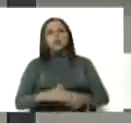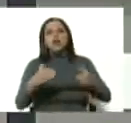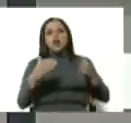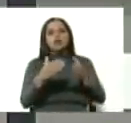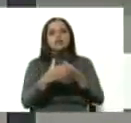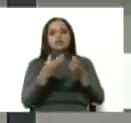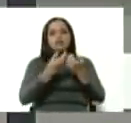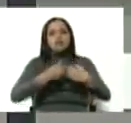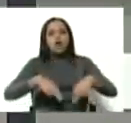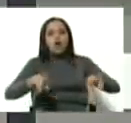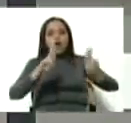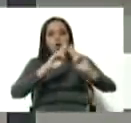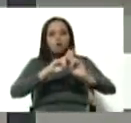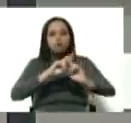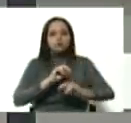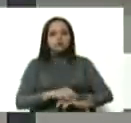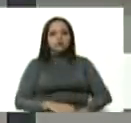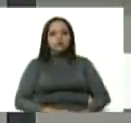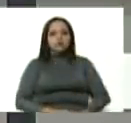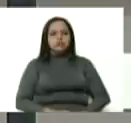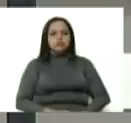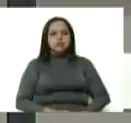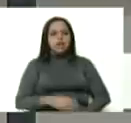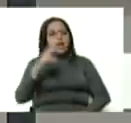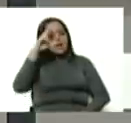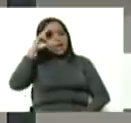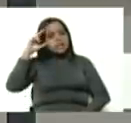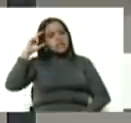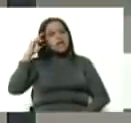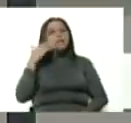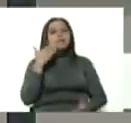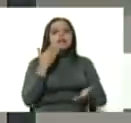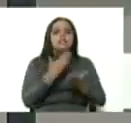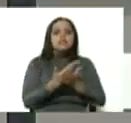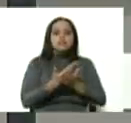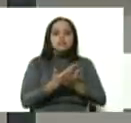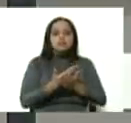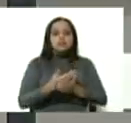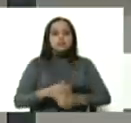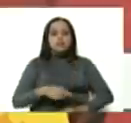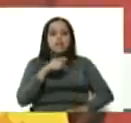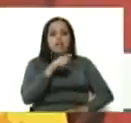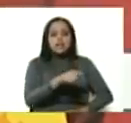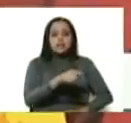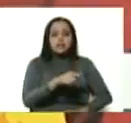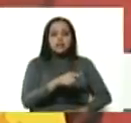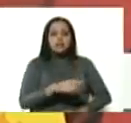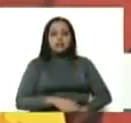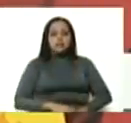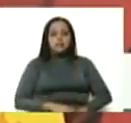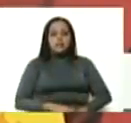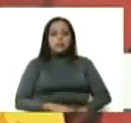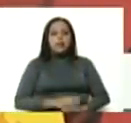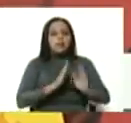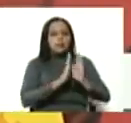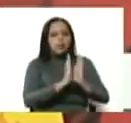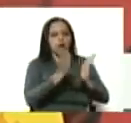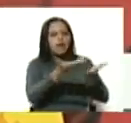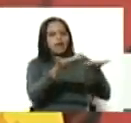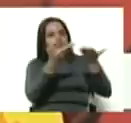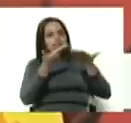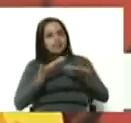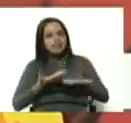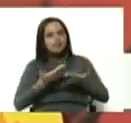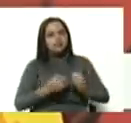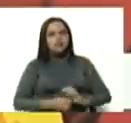Naciones Unidas. La Cancillería participó en esta tramitación y fuera entregado al